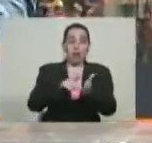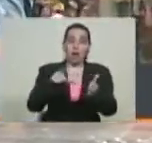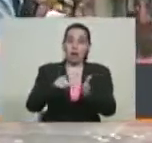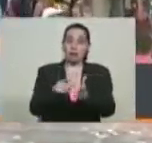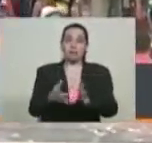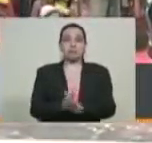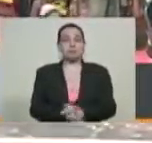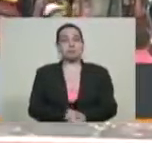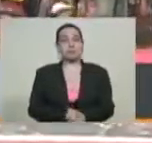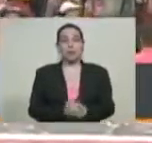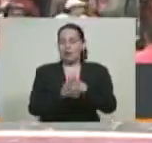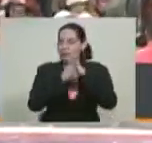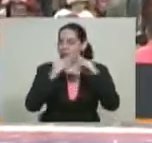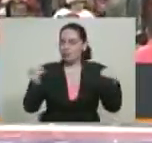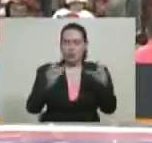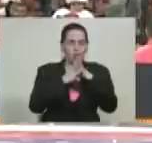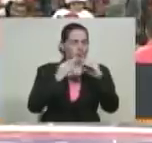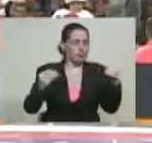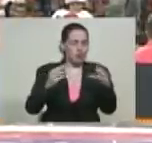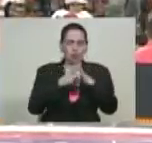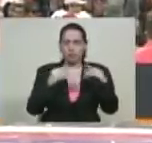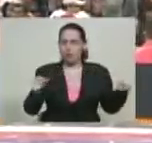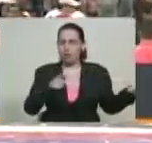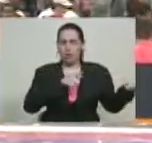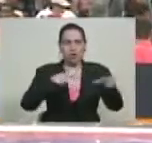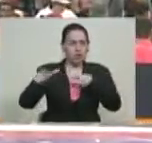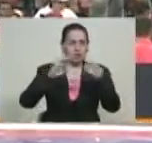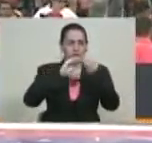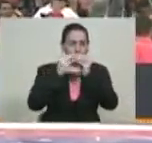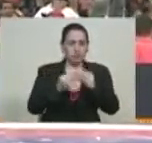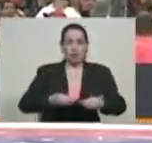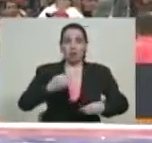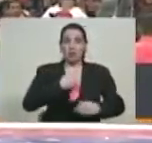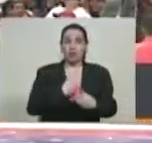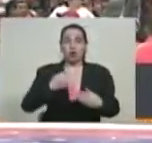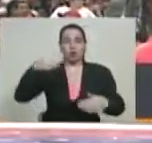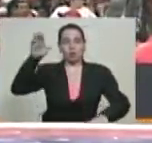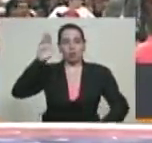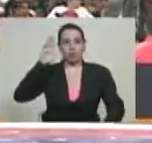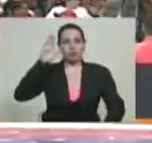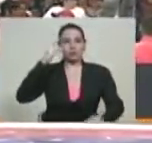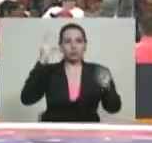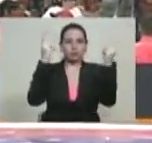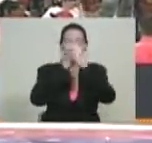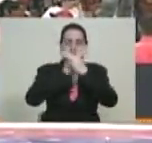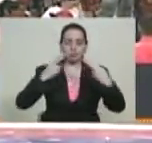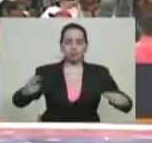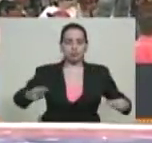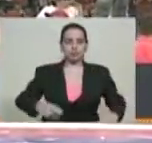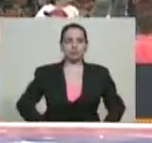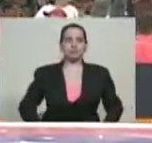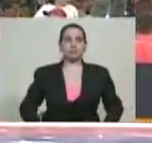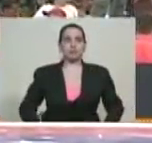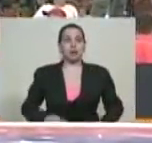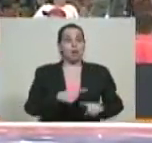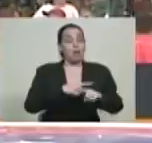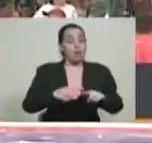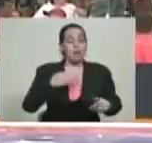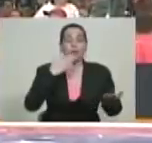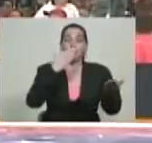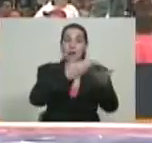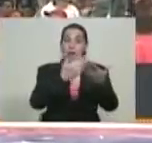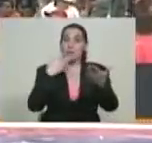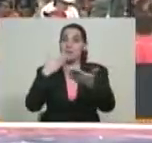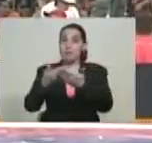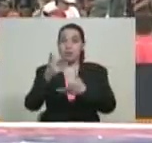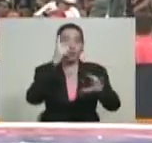todo, todo, todo, todo, es un compromiso. Pero a la vez les pido lo siguiente,